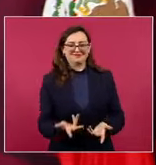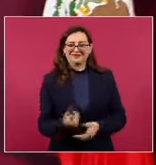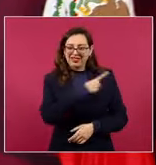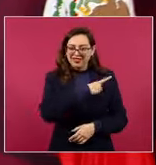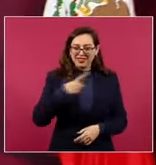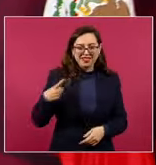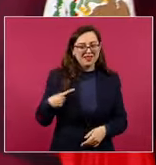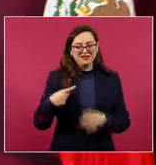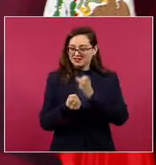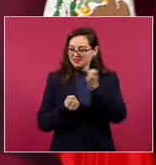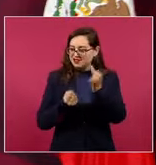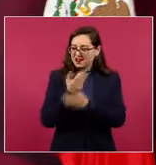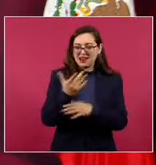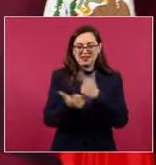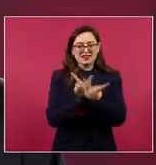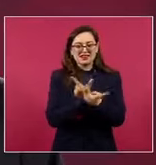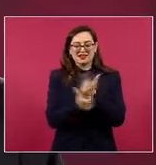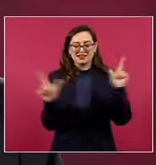Imagínense lo que ayudó